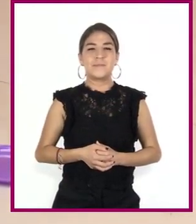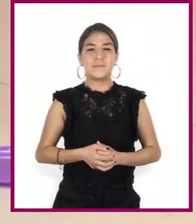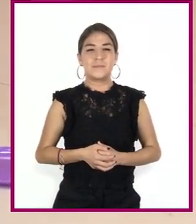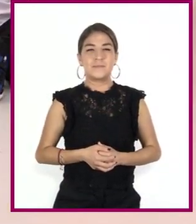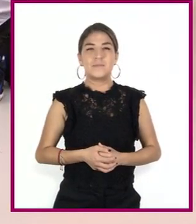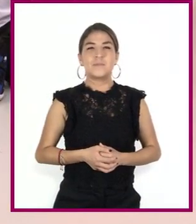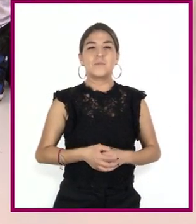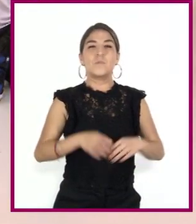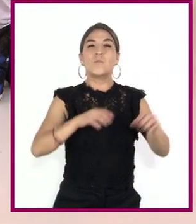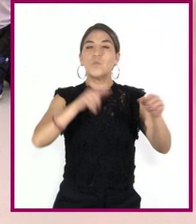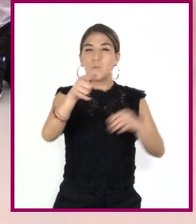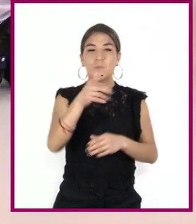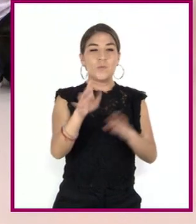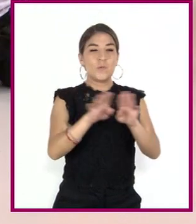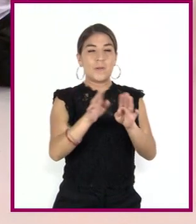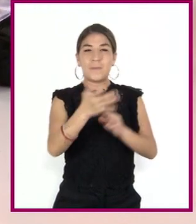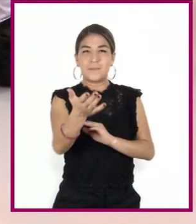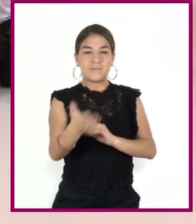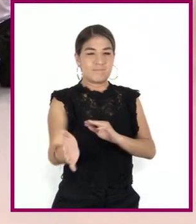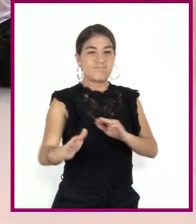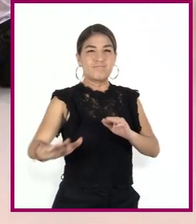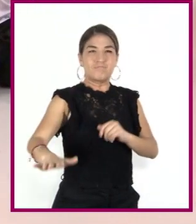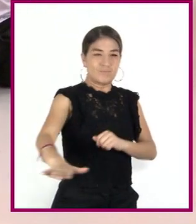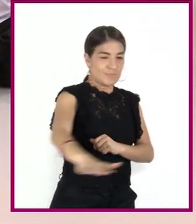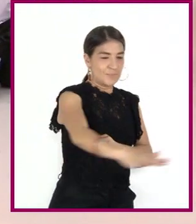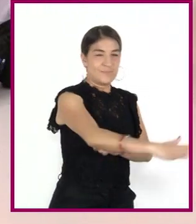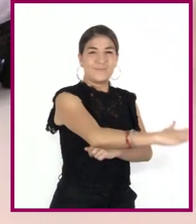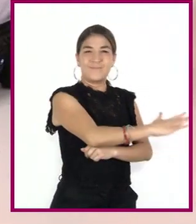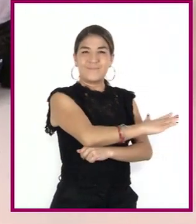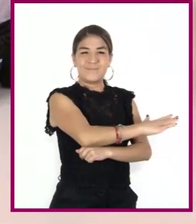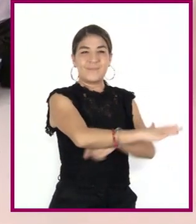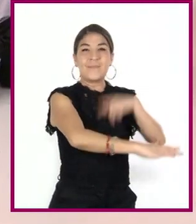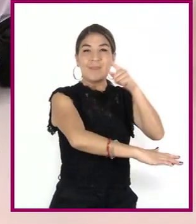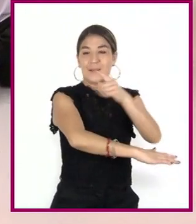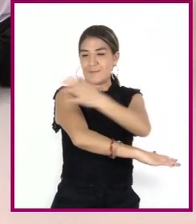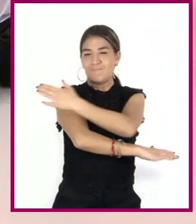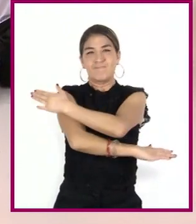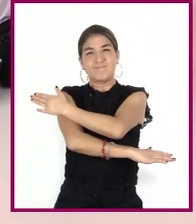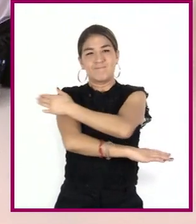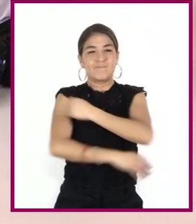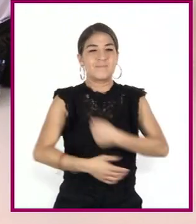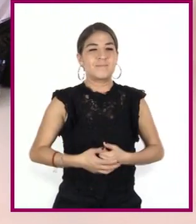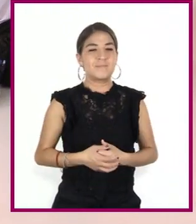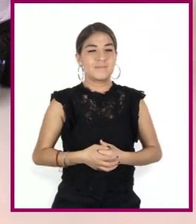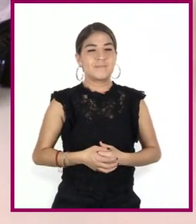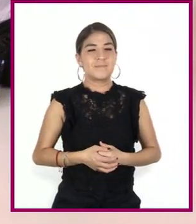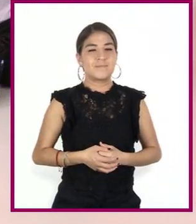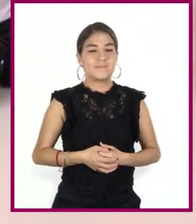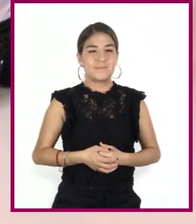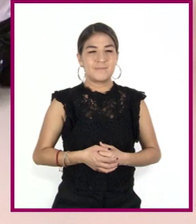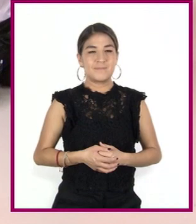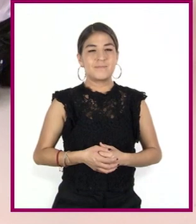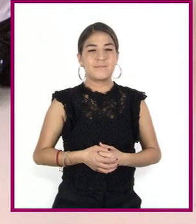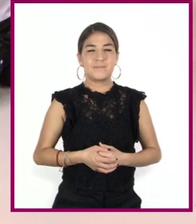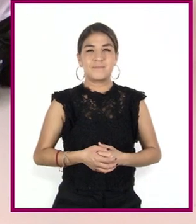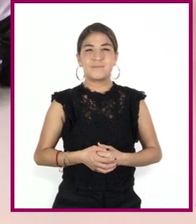Recuerda que un brazo cruza por enfrente y el otro se desliza.